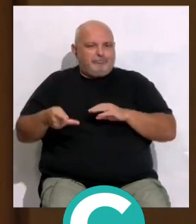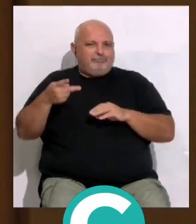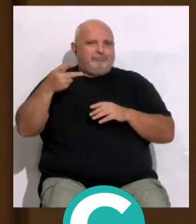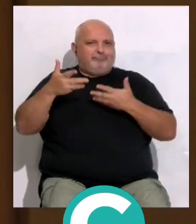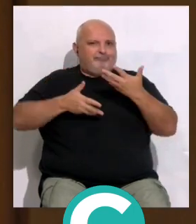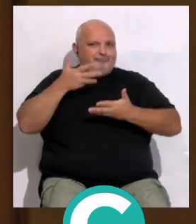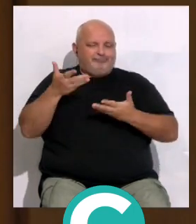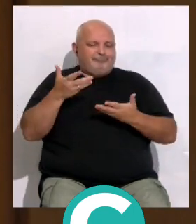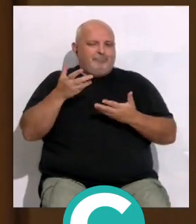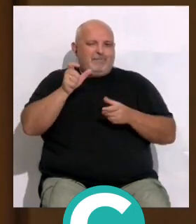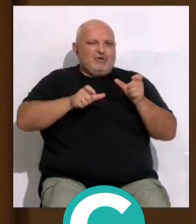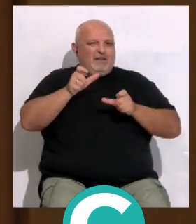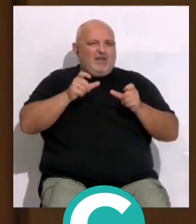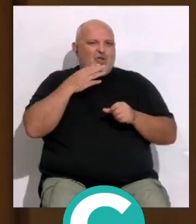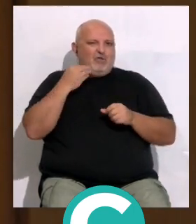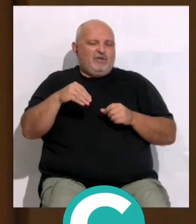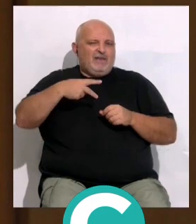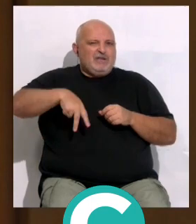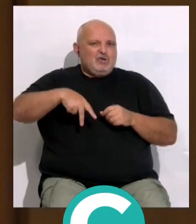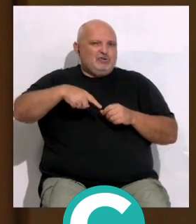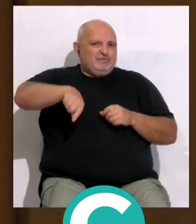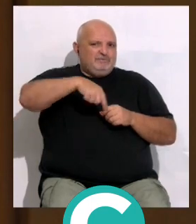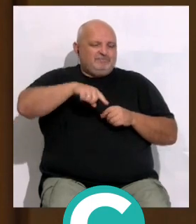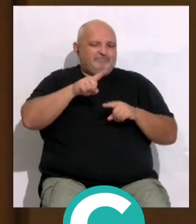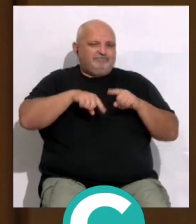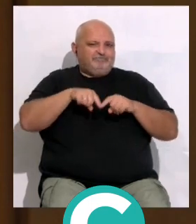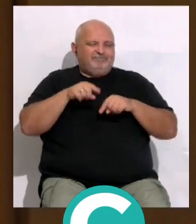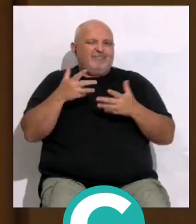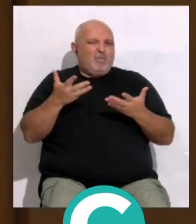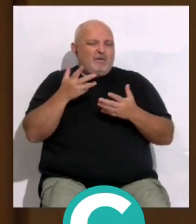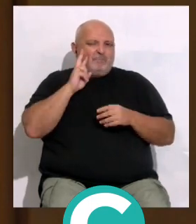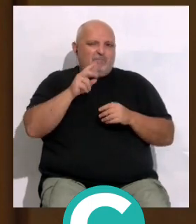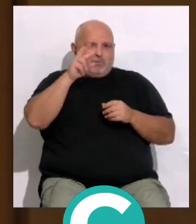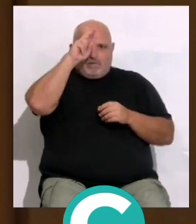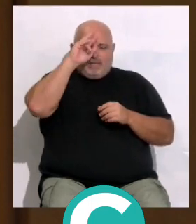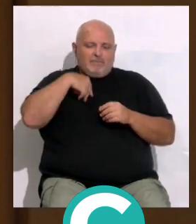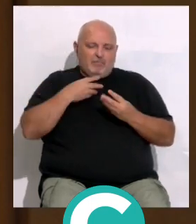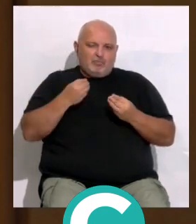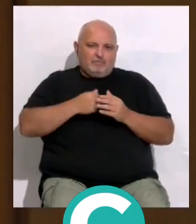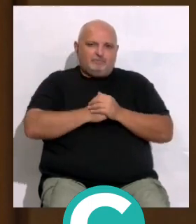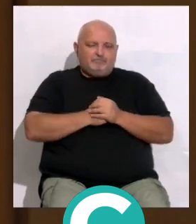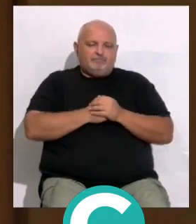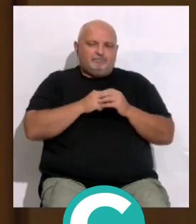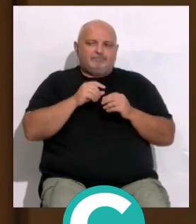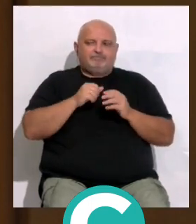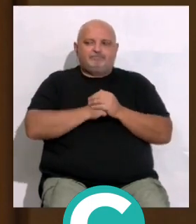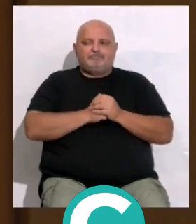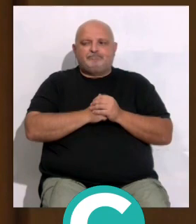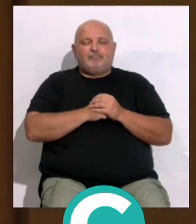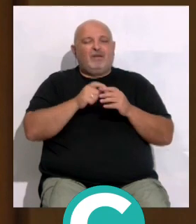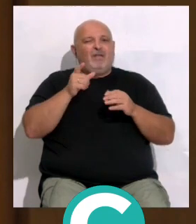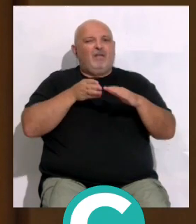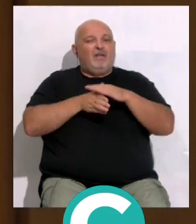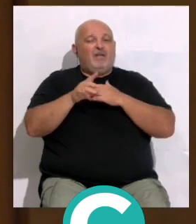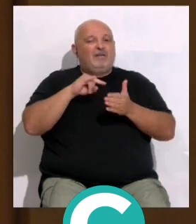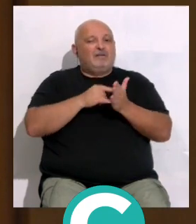suicidio en personas adolescentes y jóvenes, que es lo que más nos está preocupando ahora mismo, de verdad. La puerta de entrada